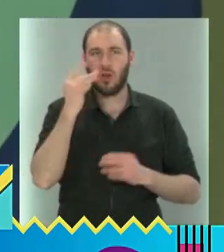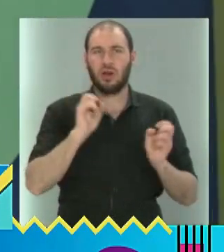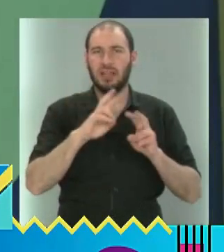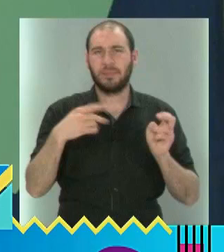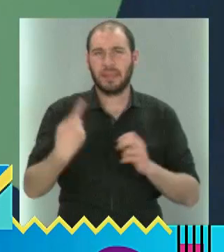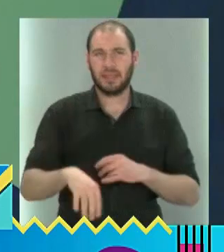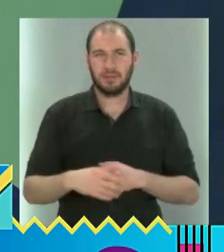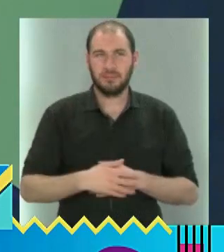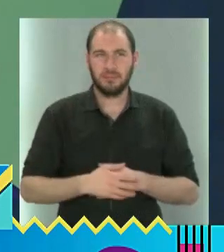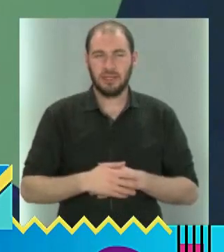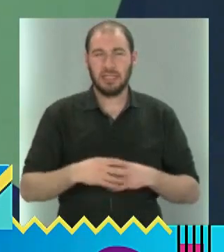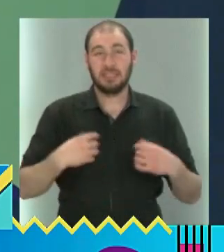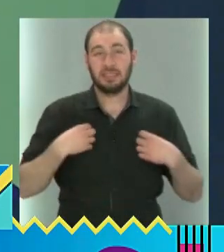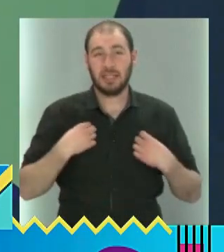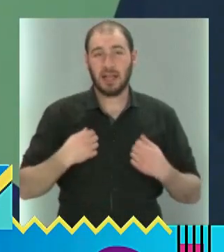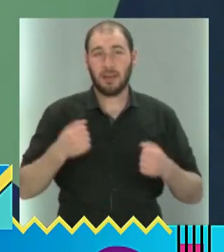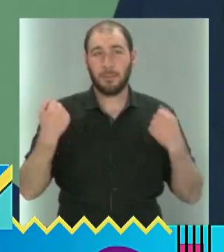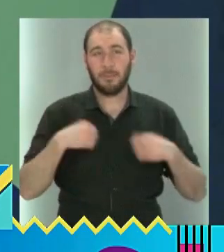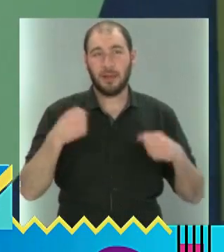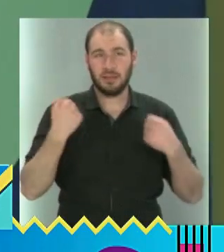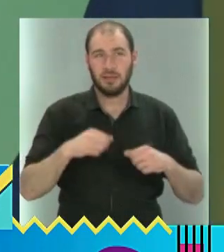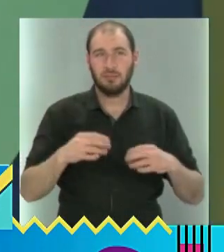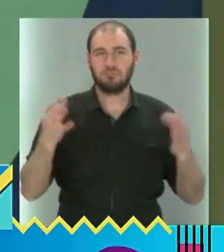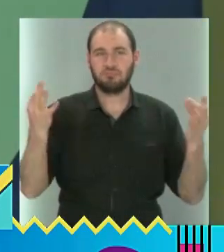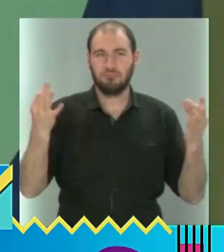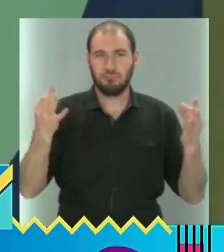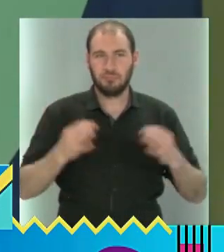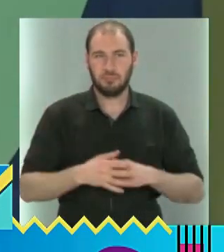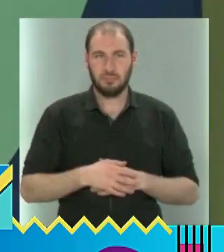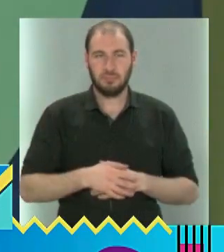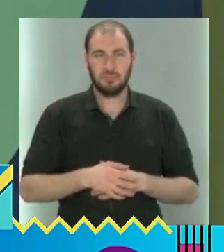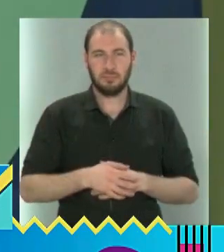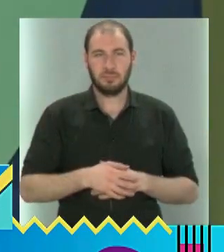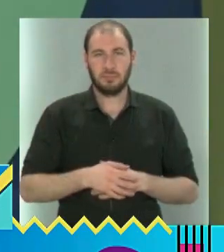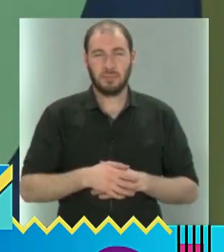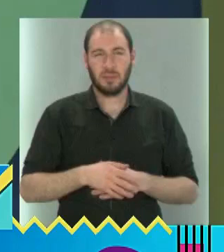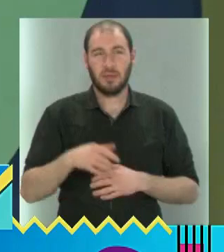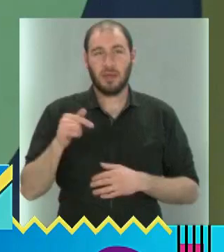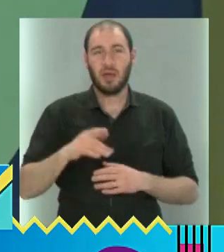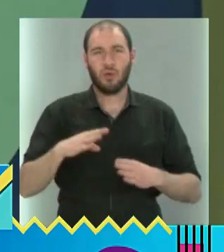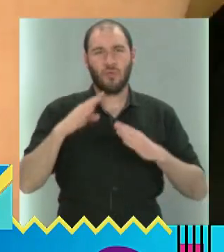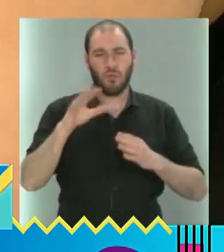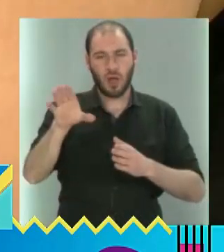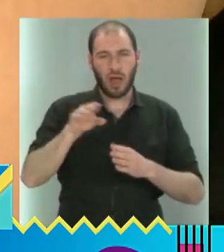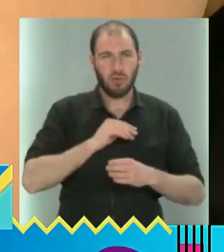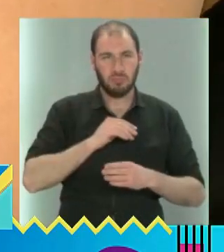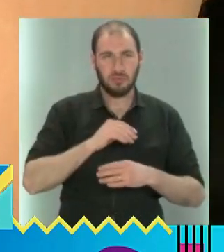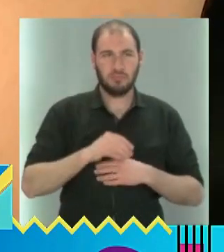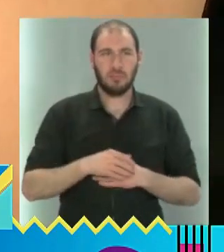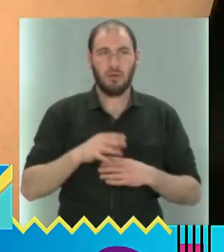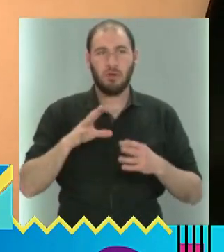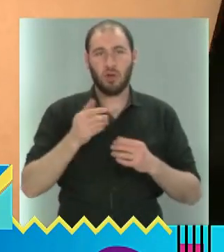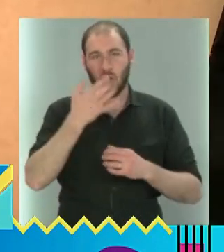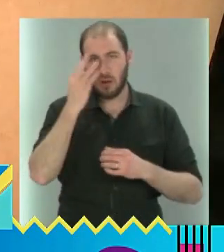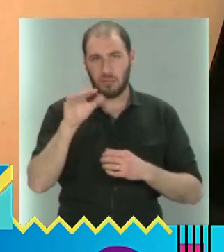con los trajes de práctica budista para la meditación. De manera que por eso el Kung Fu adopta ese